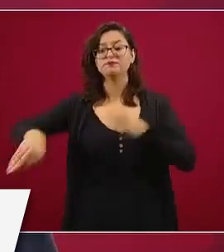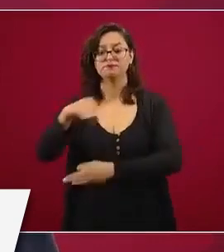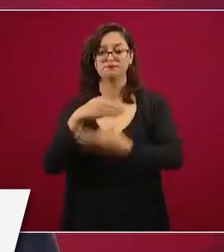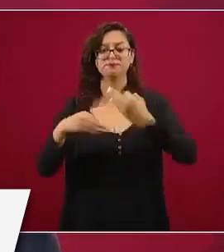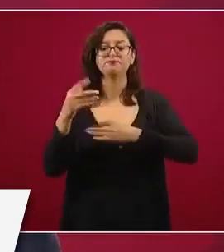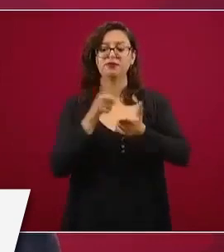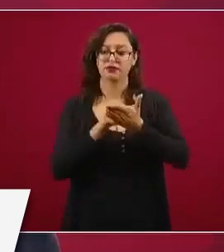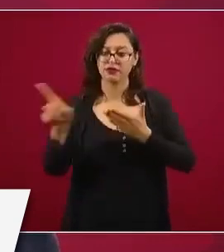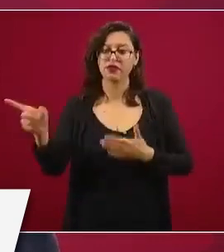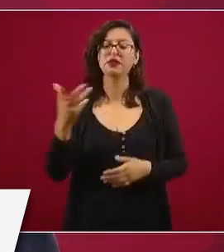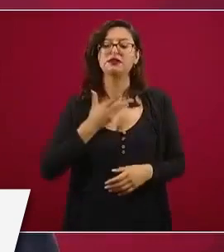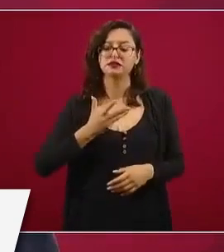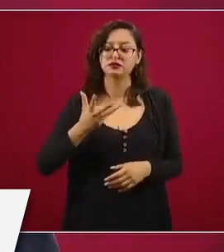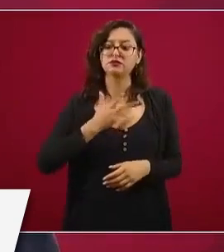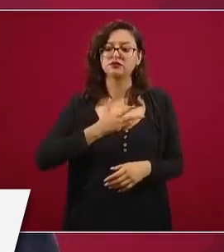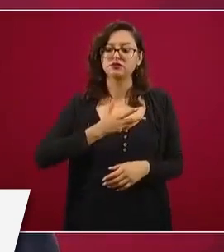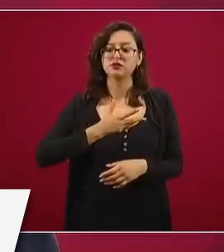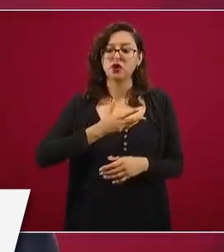a vivir